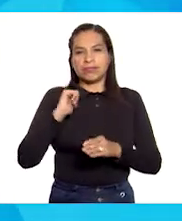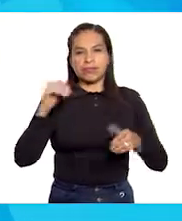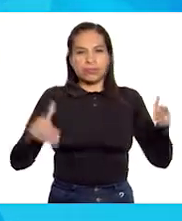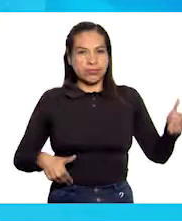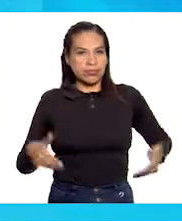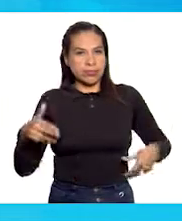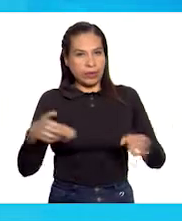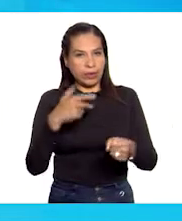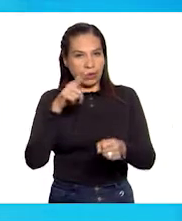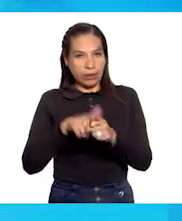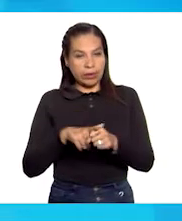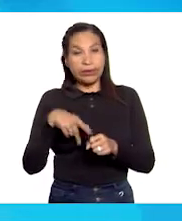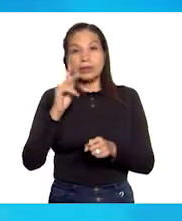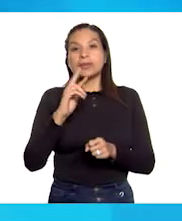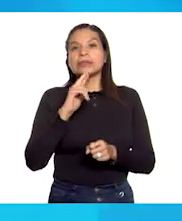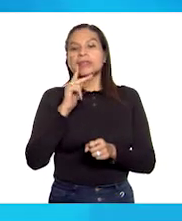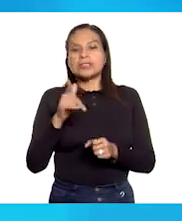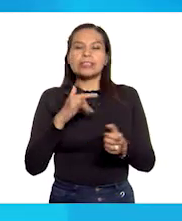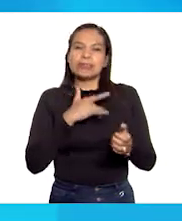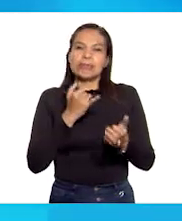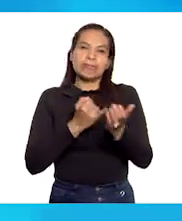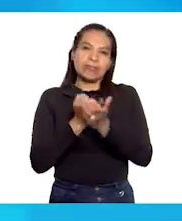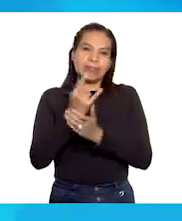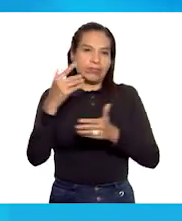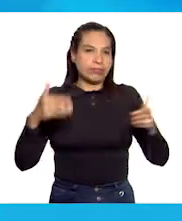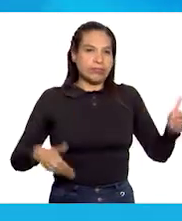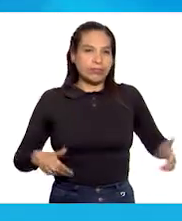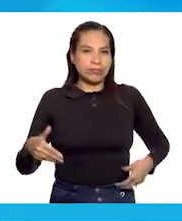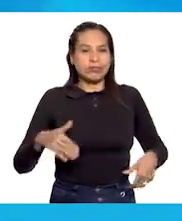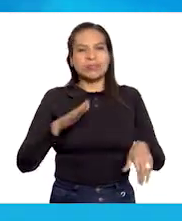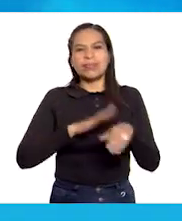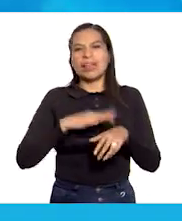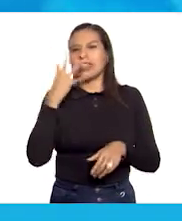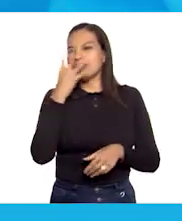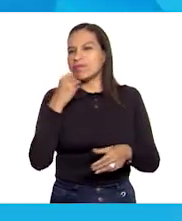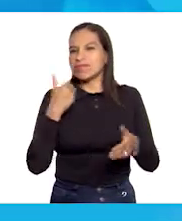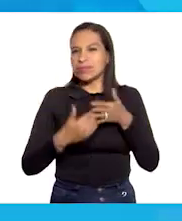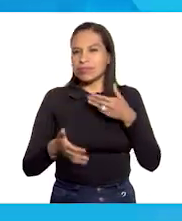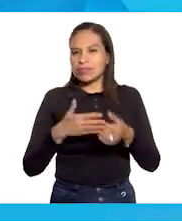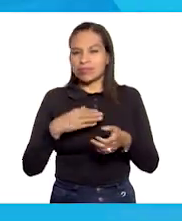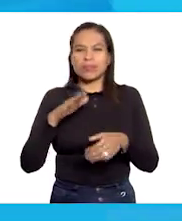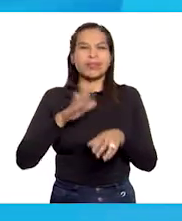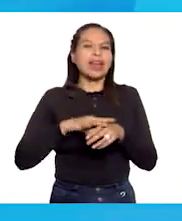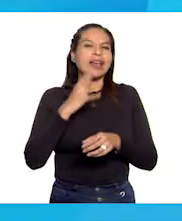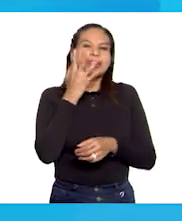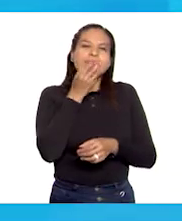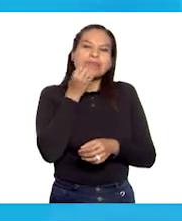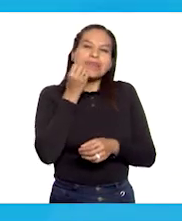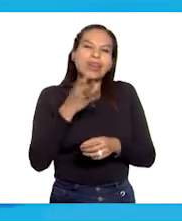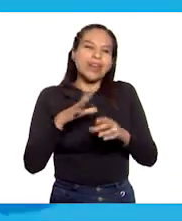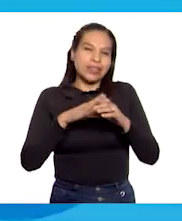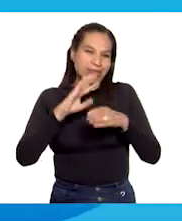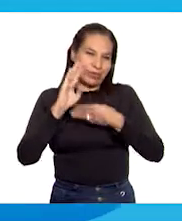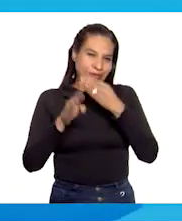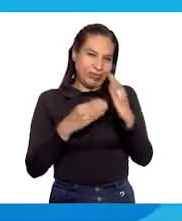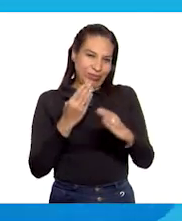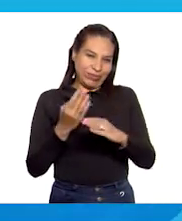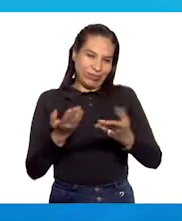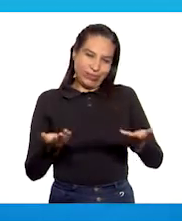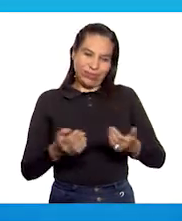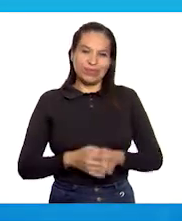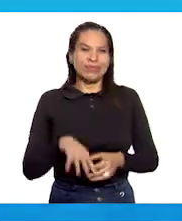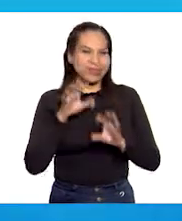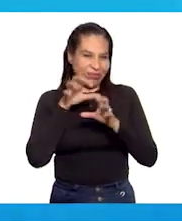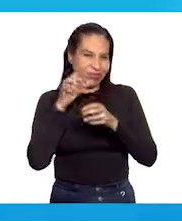Teatro Nacional. Pero mejor se decidió hacer un teatro más moderno, de los más bellos del mundo.